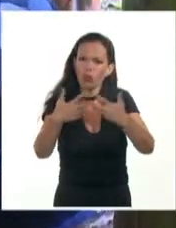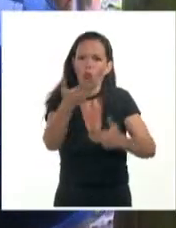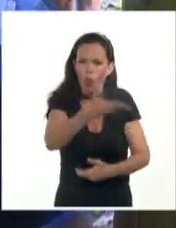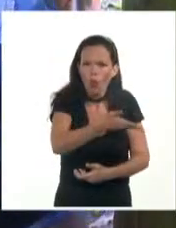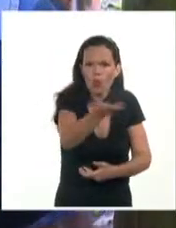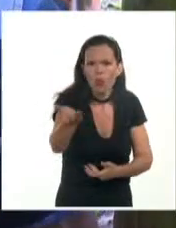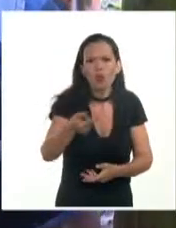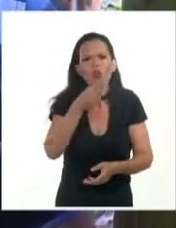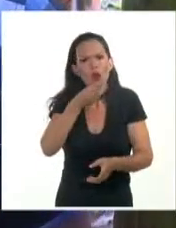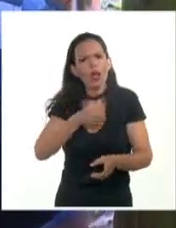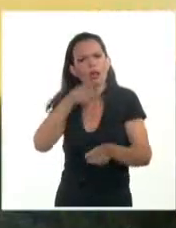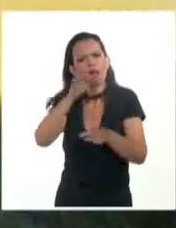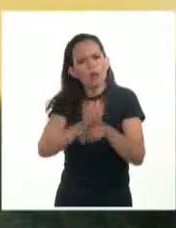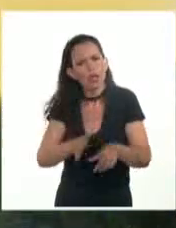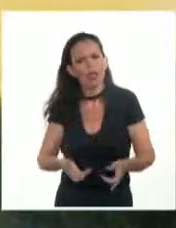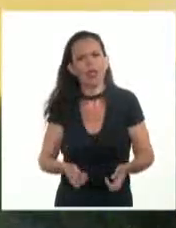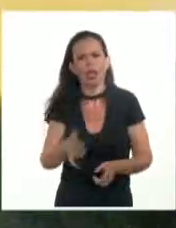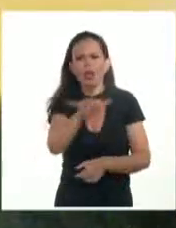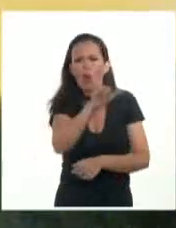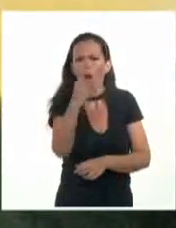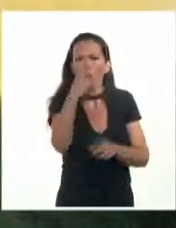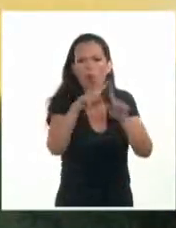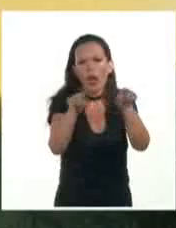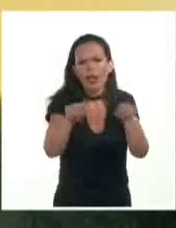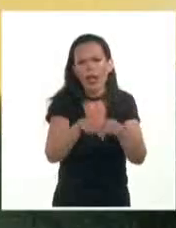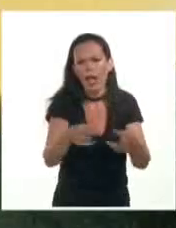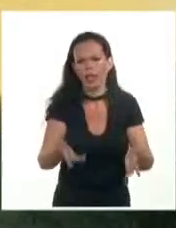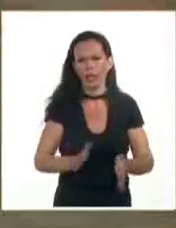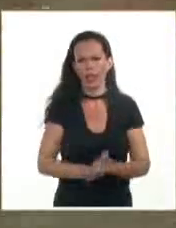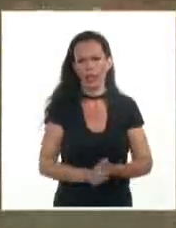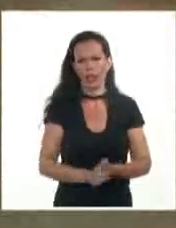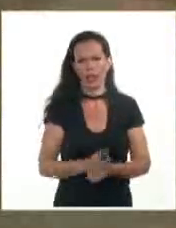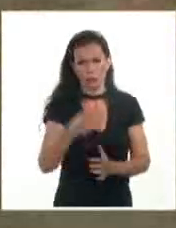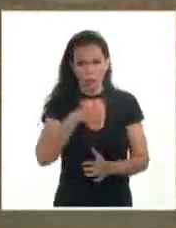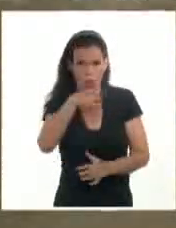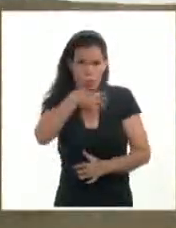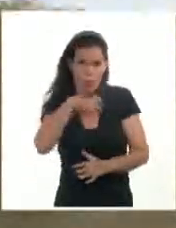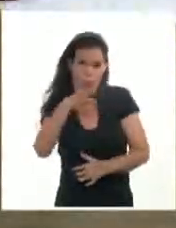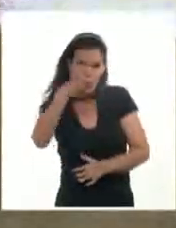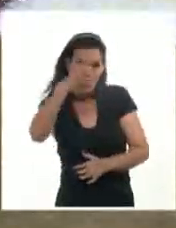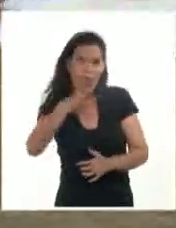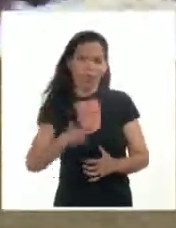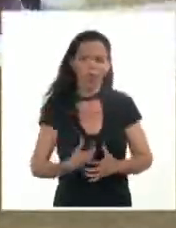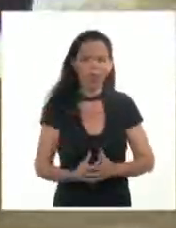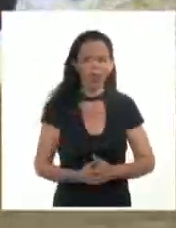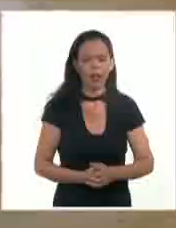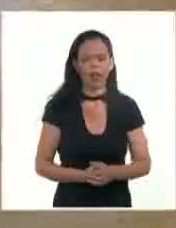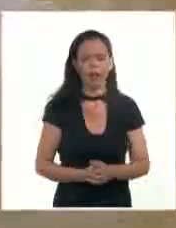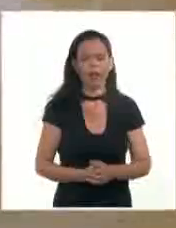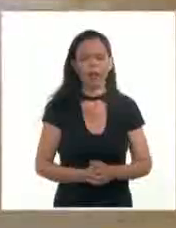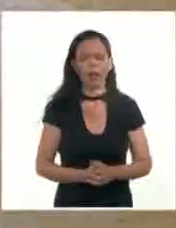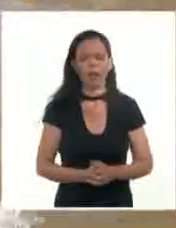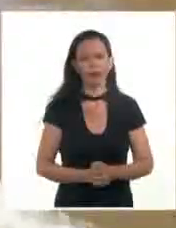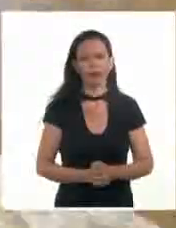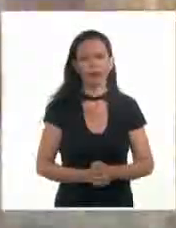media, con una y crecerse también. El camarógrafo Eide La Pera y Jordanis Rodríguez Laurencio, para el Canal Cubano de Noticias.